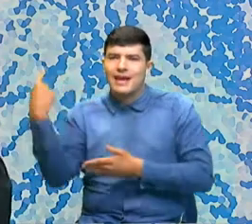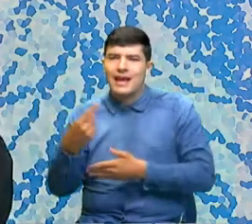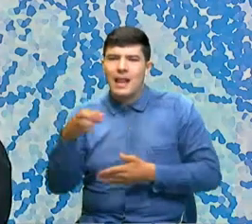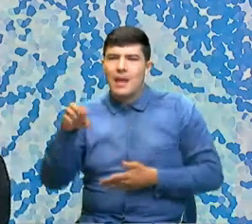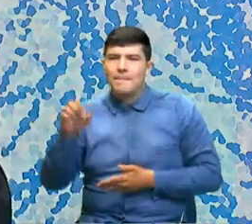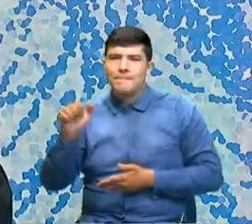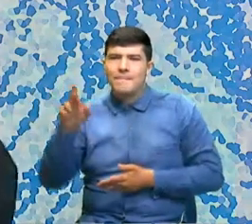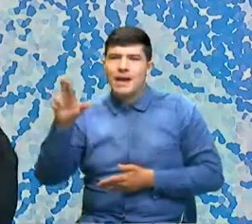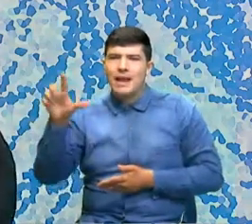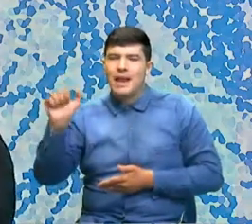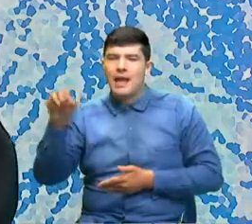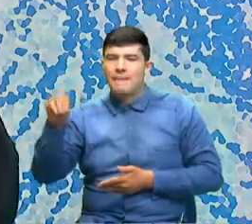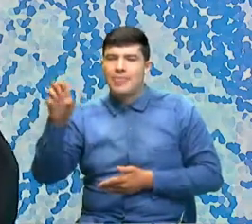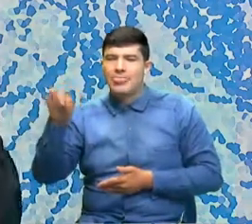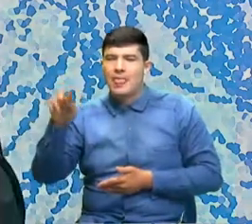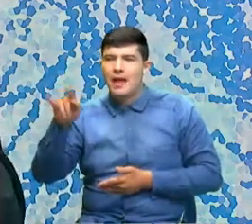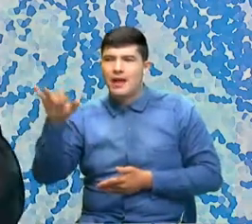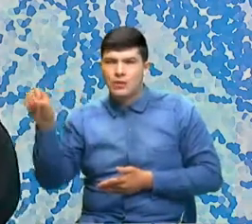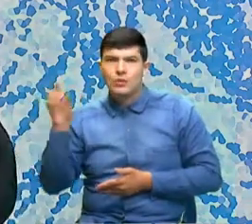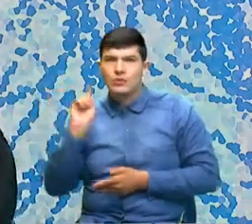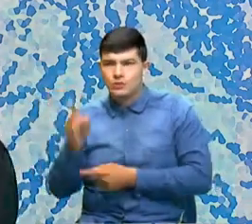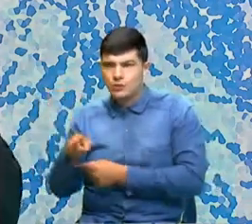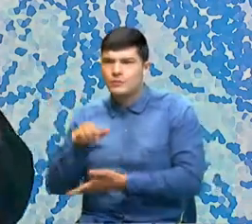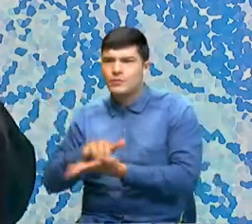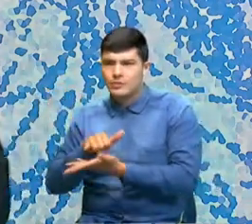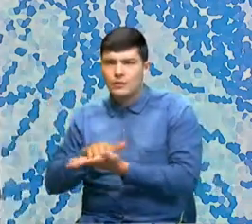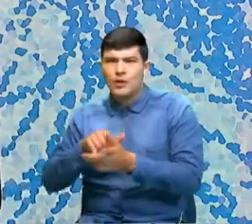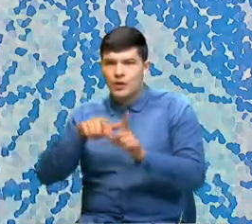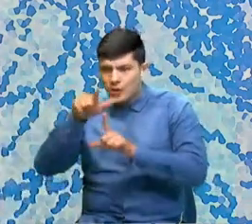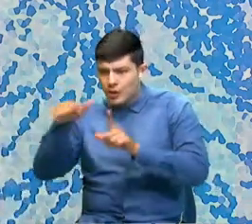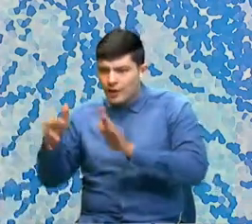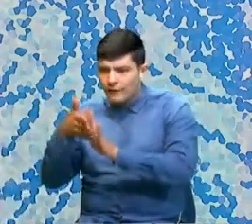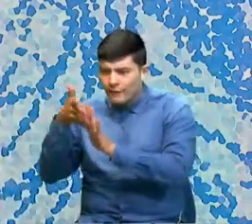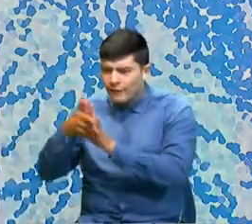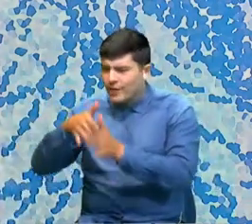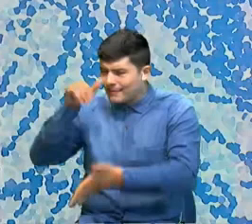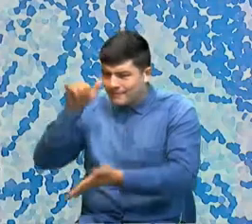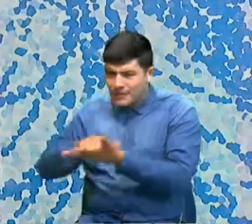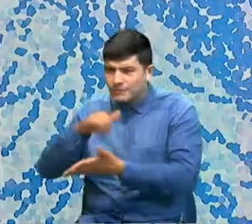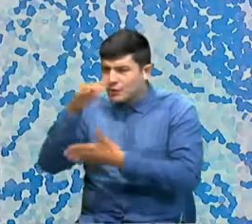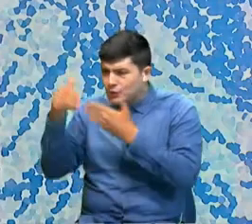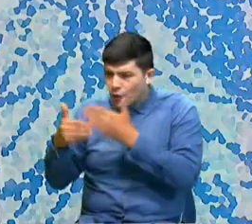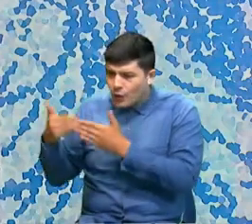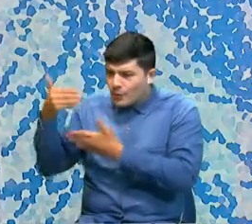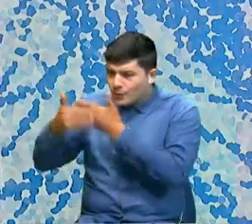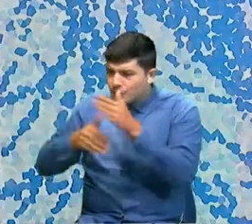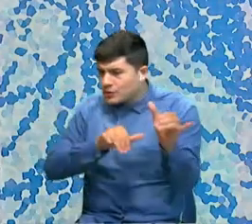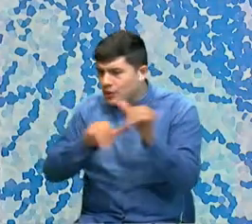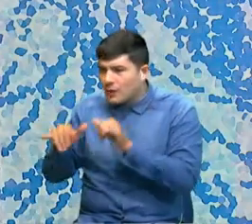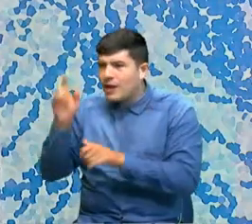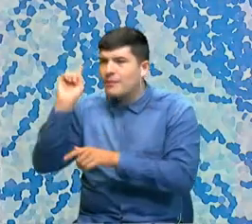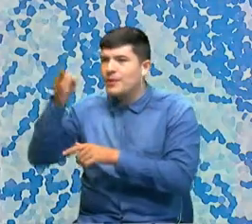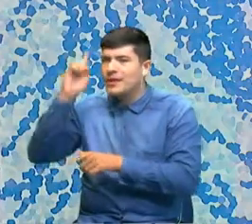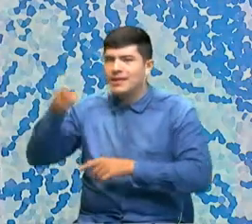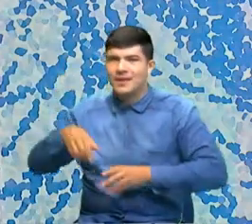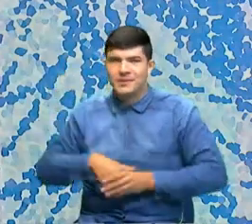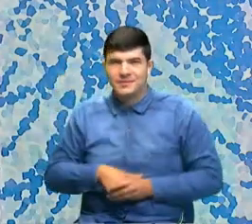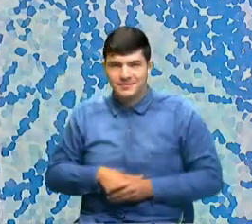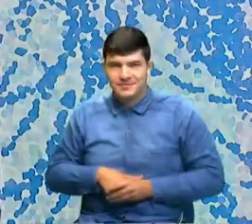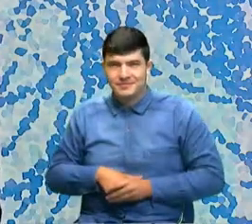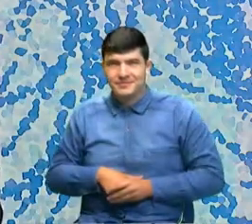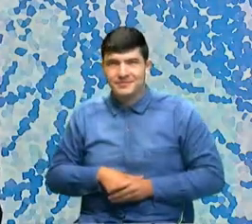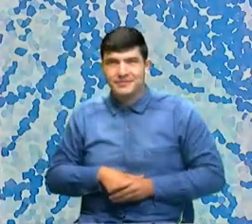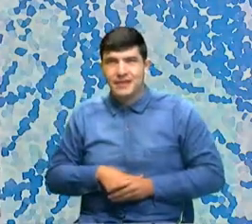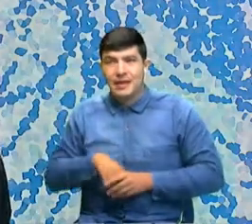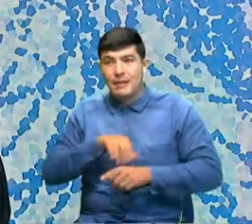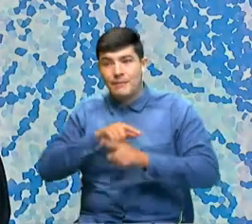la estructura de votación, de cocientes electorales, de todo. La estructura es netamente política, ¿no? Que es de